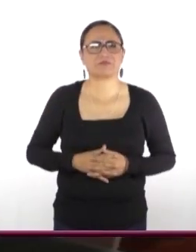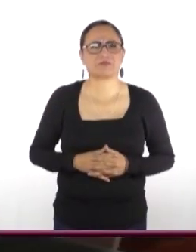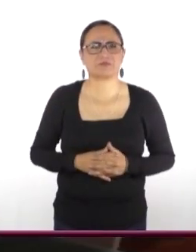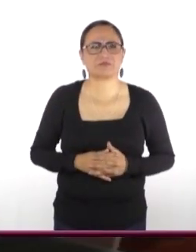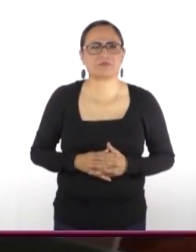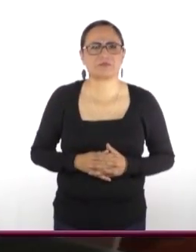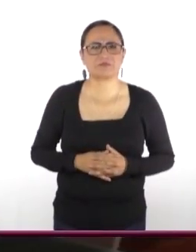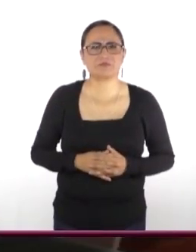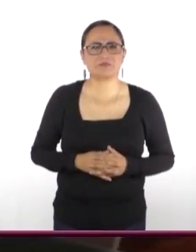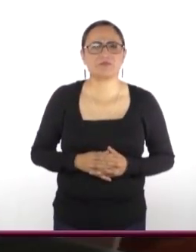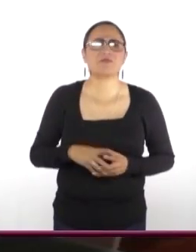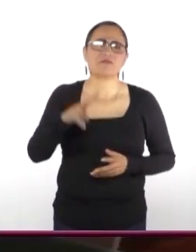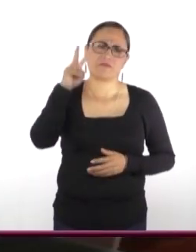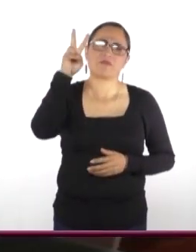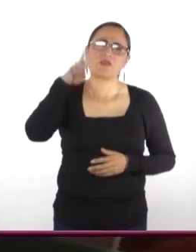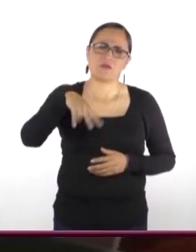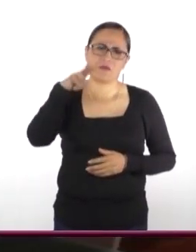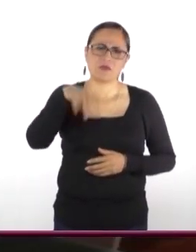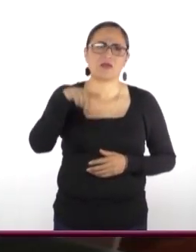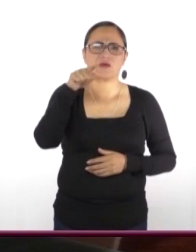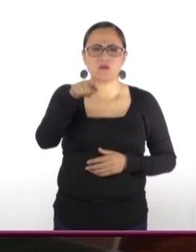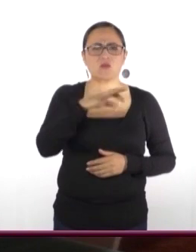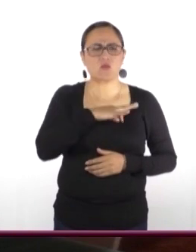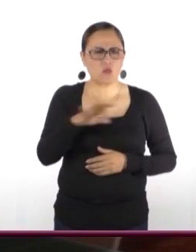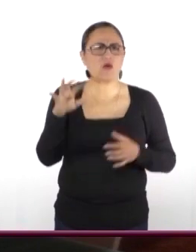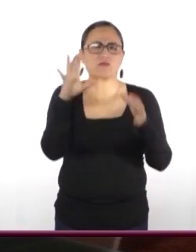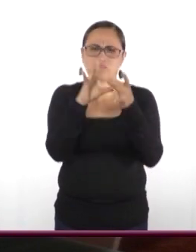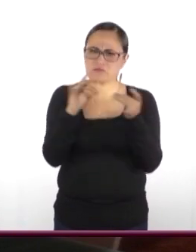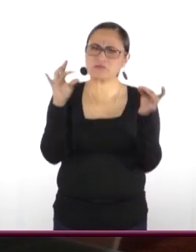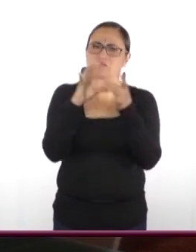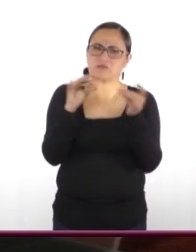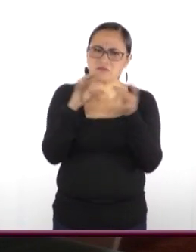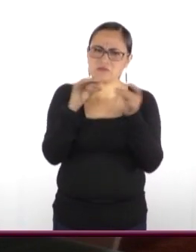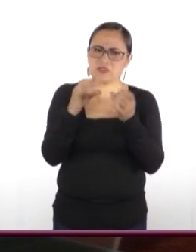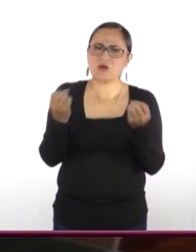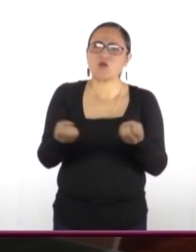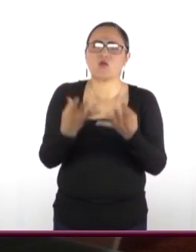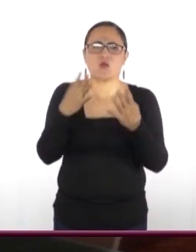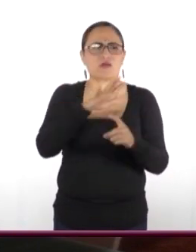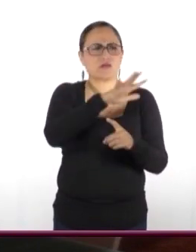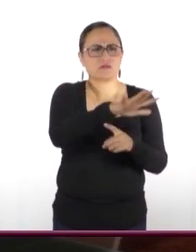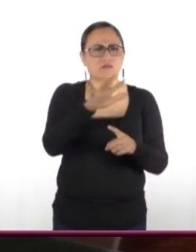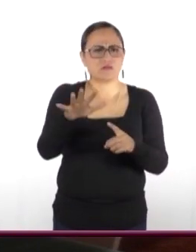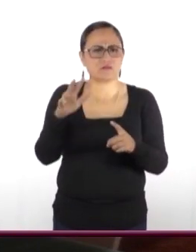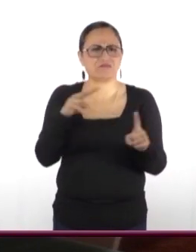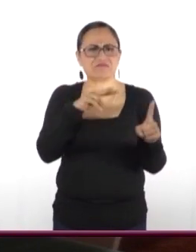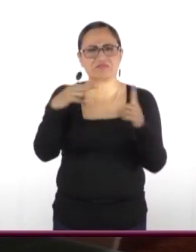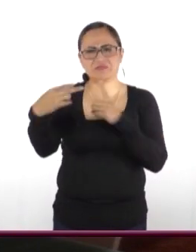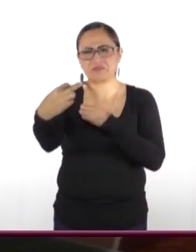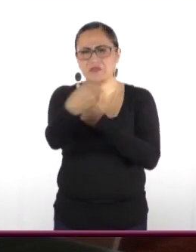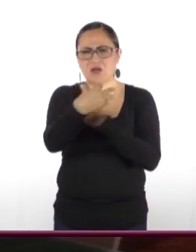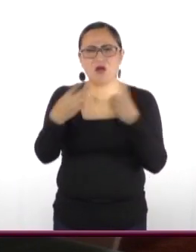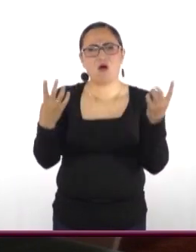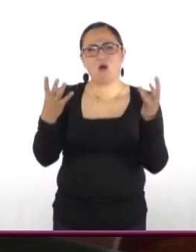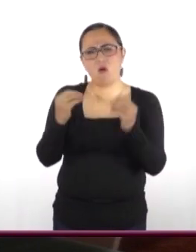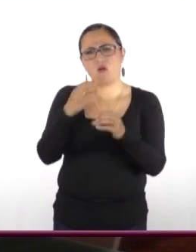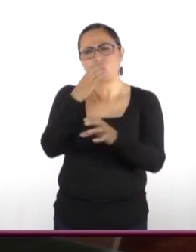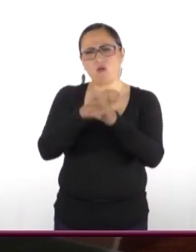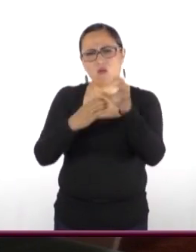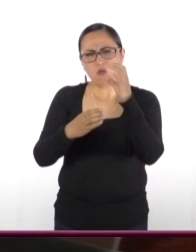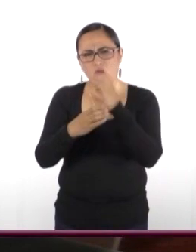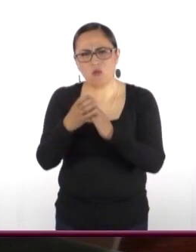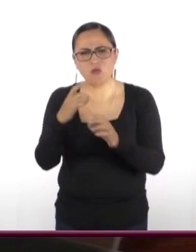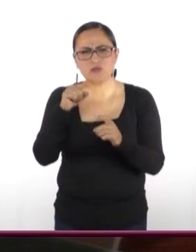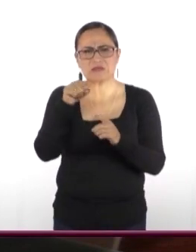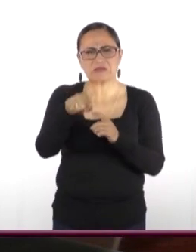en realidad pues puedes explicar varios objetos objetos con varias dimensiones, o con objetos